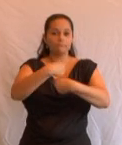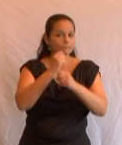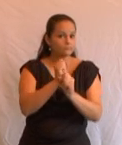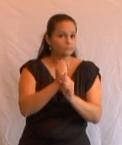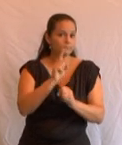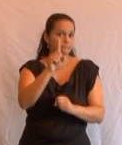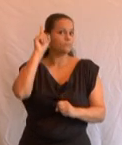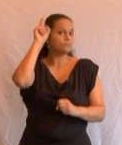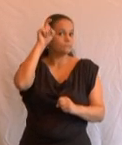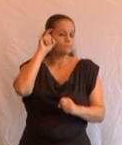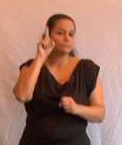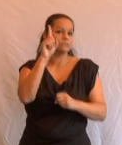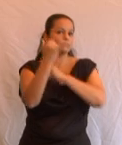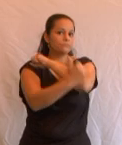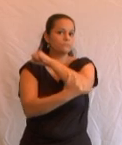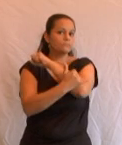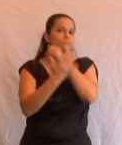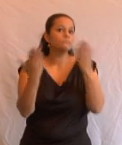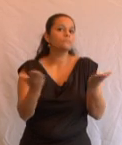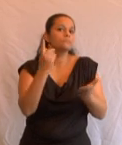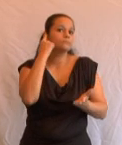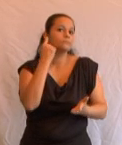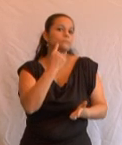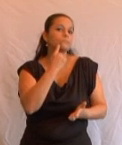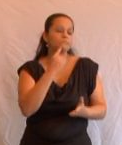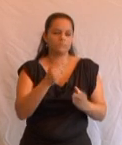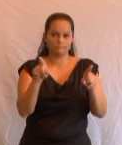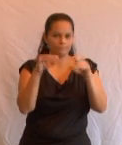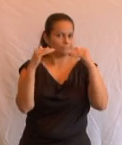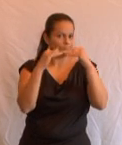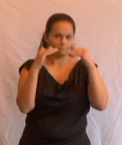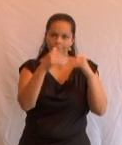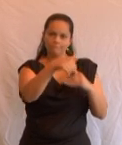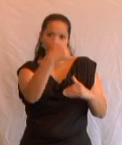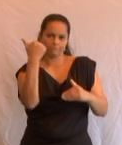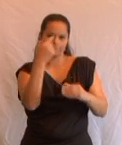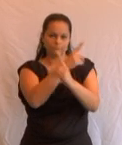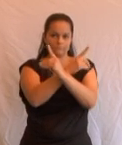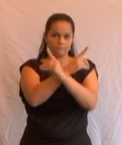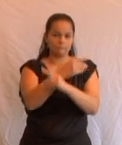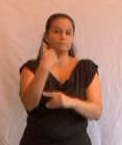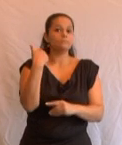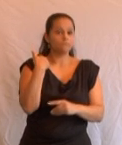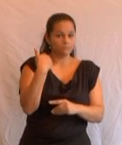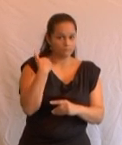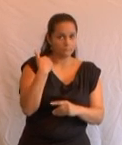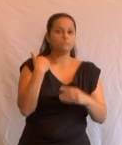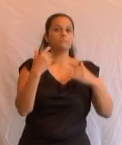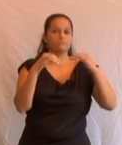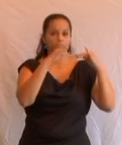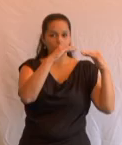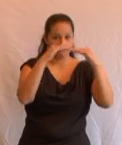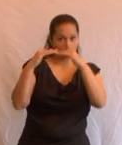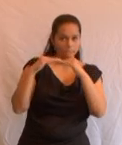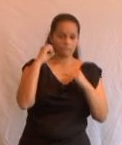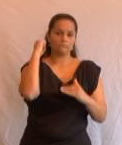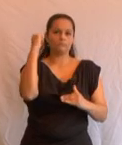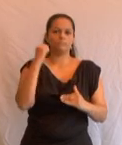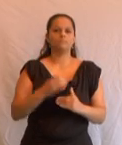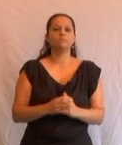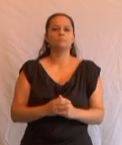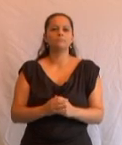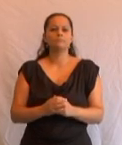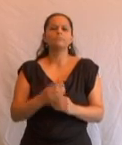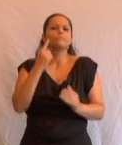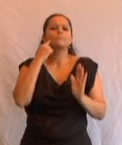un estado, un país, donde los sordos, igual que otras personas con diferentes capacidades, tengan y ejerzan en igualdad